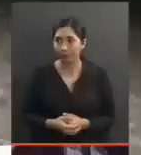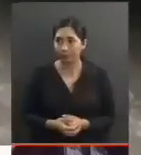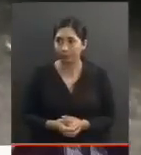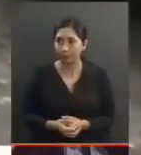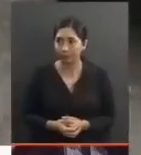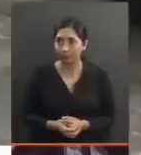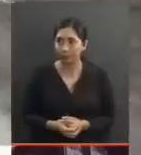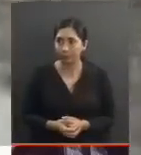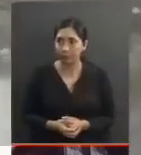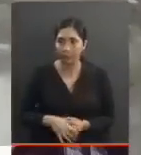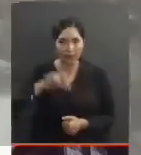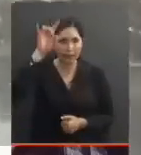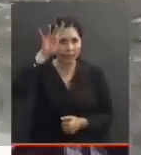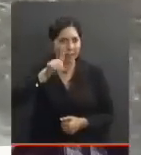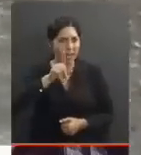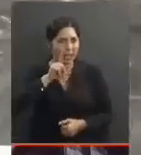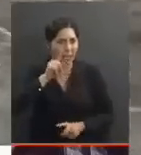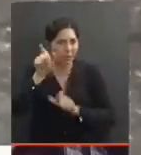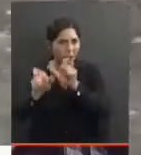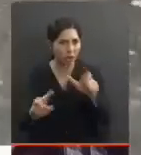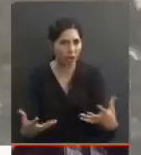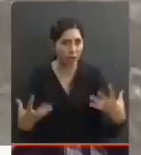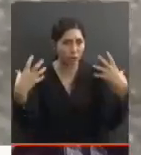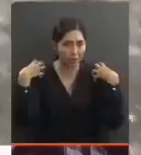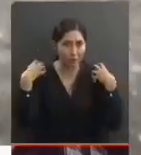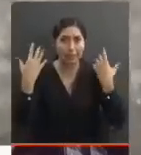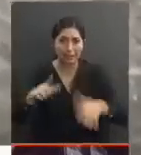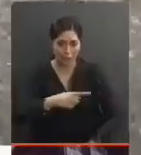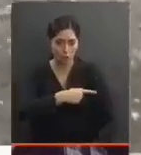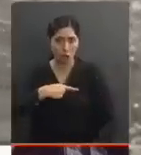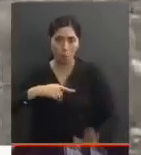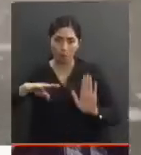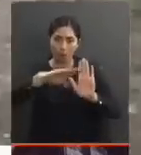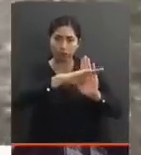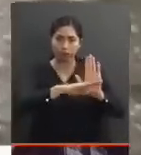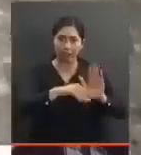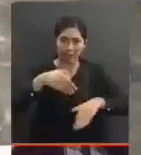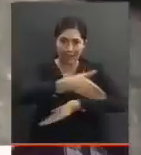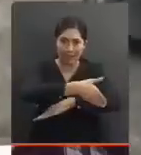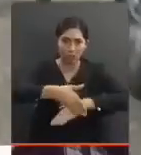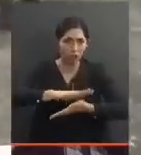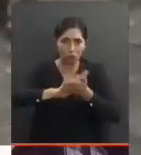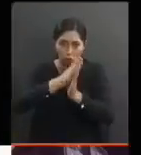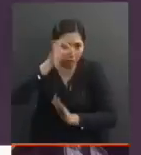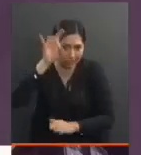Se sabe quiénes son, están sus nombres, direcciones, edades, todo.